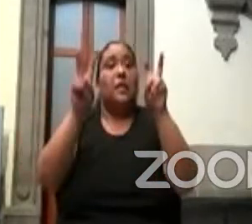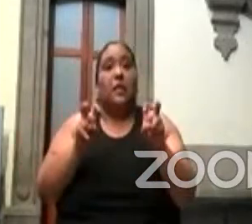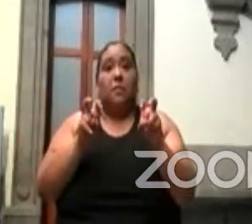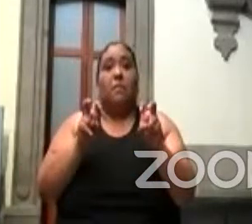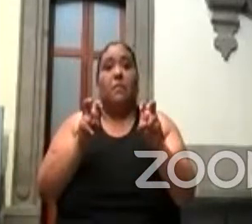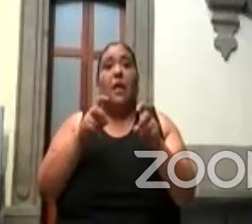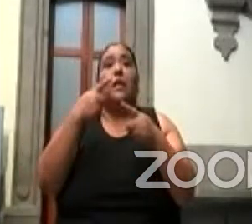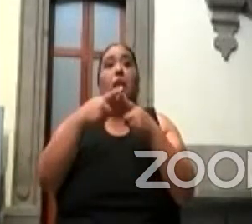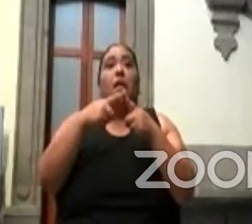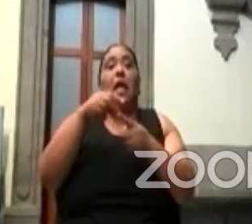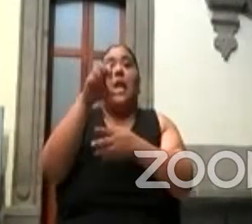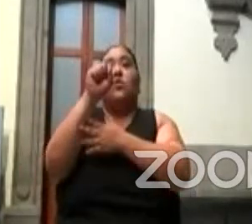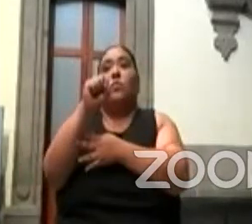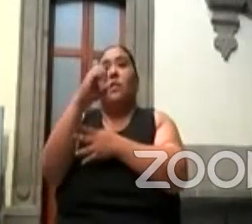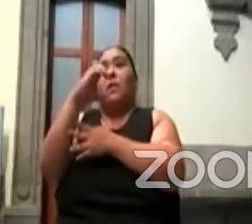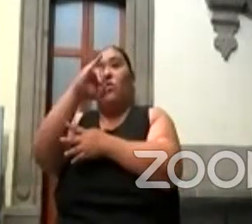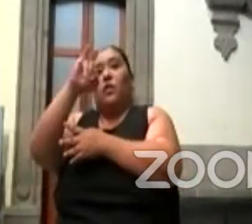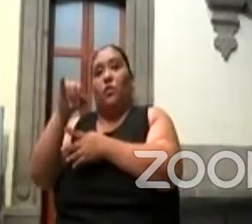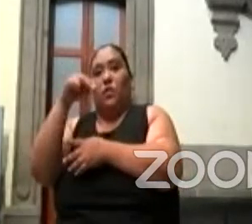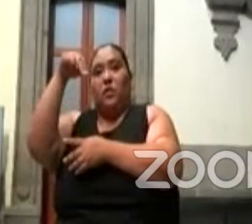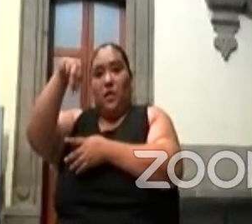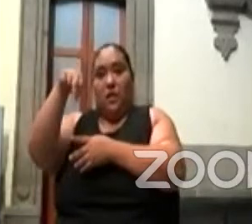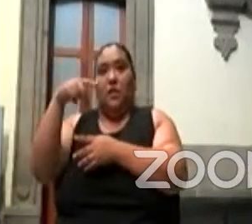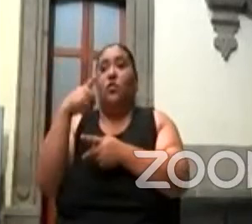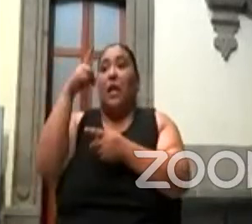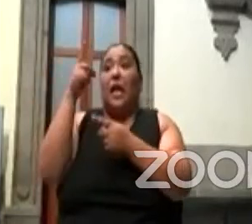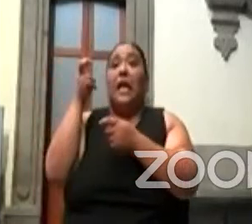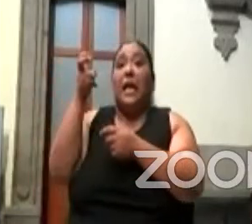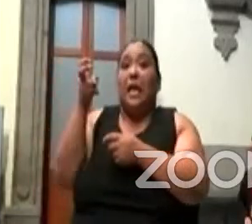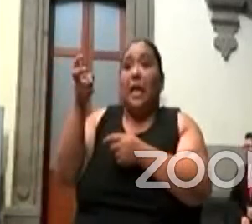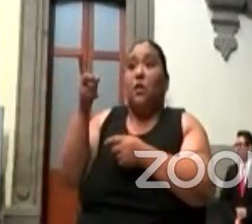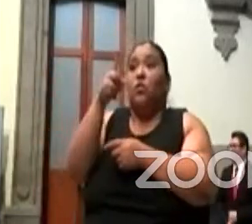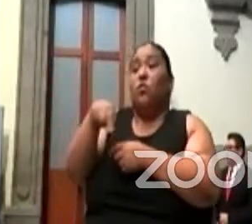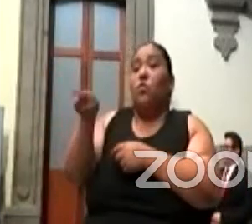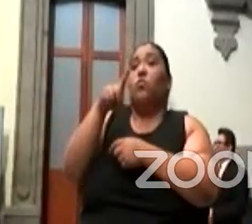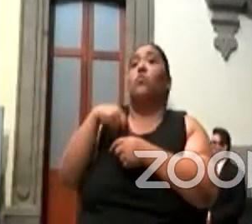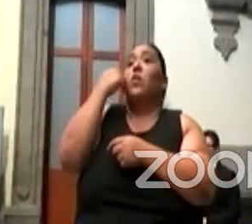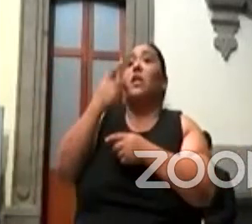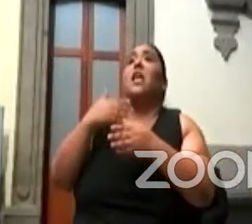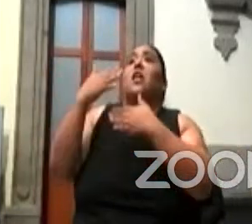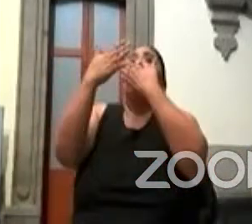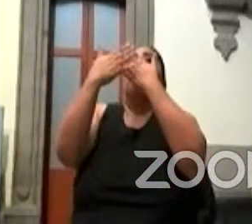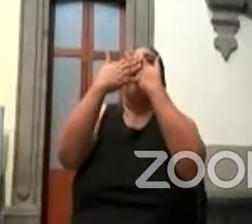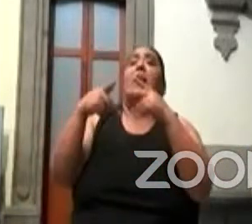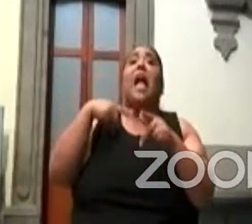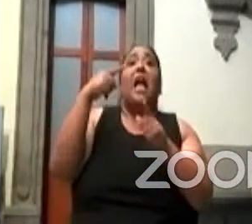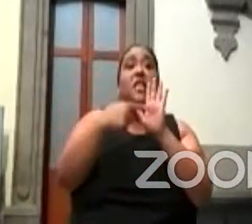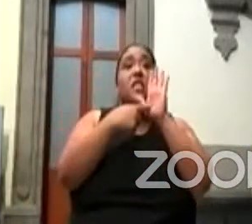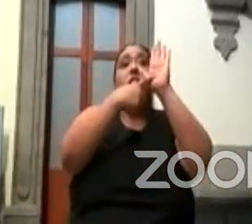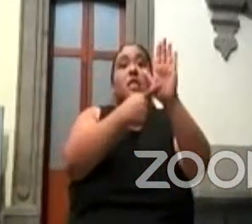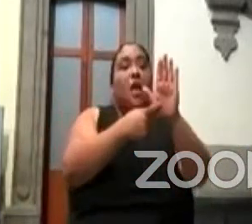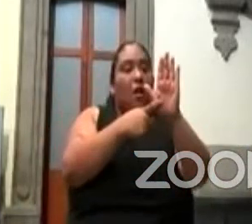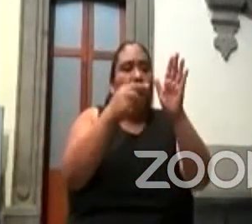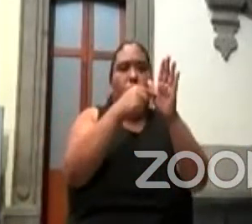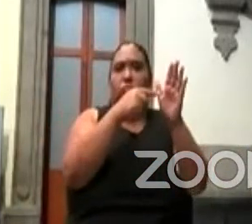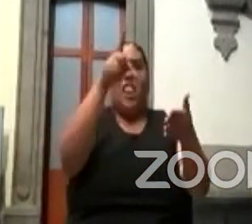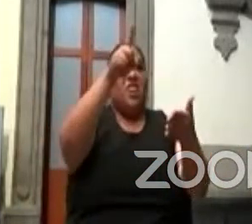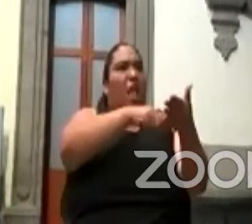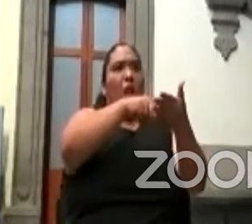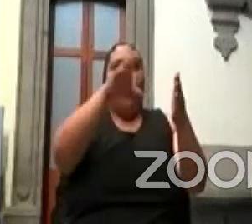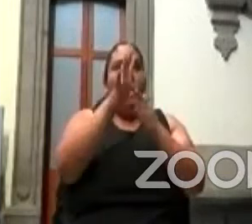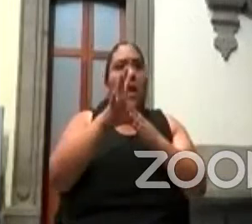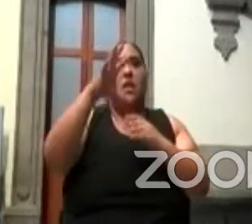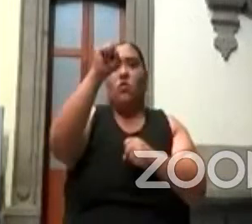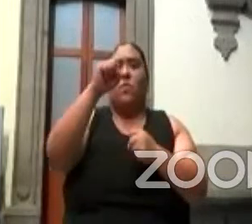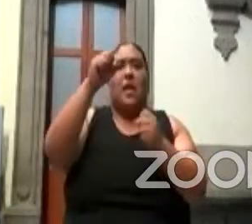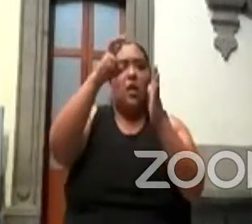la Suprema Corte de Justicia, porque es quien ha declarado inconstitucionales varias reformas de ley